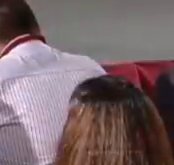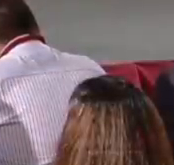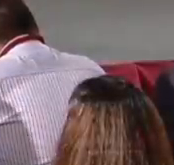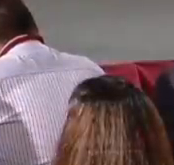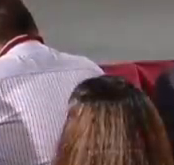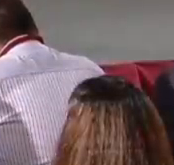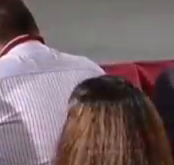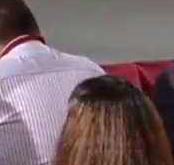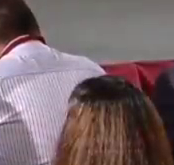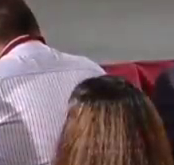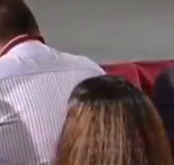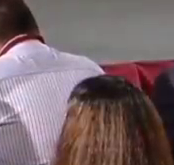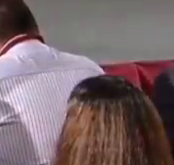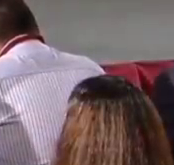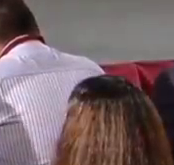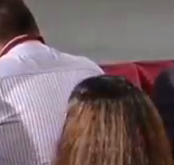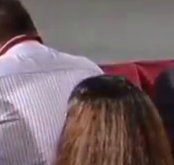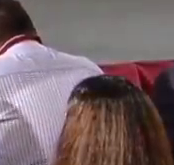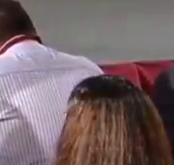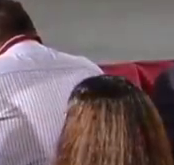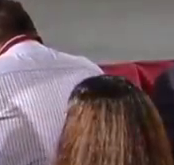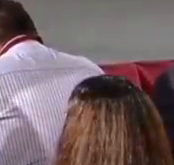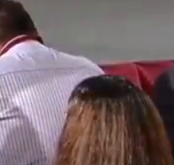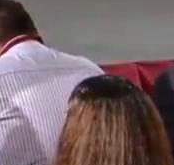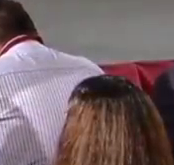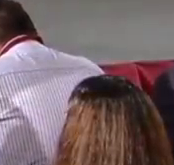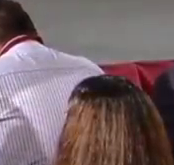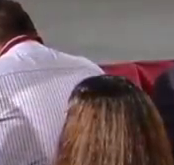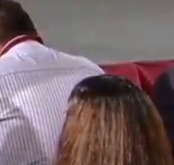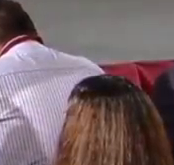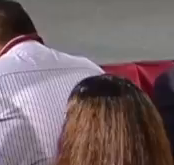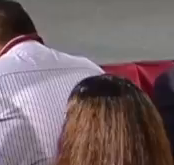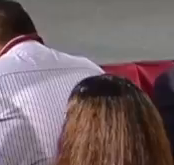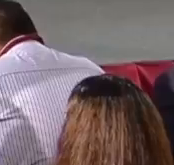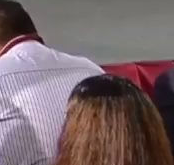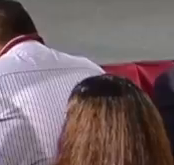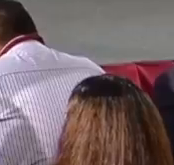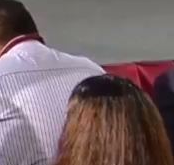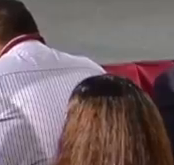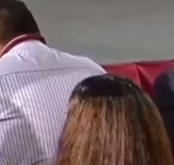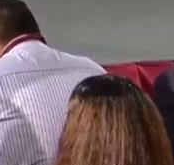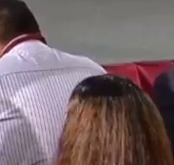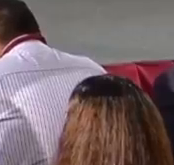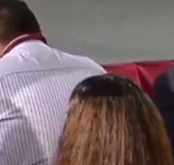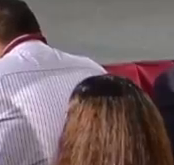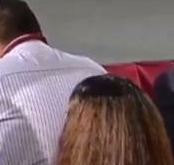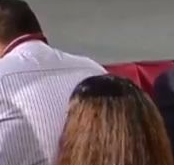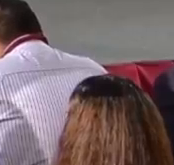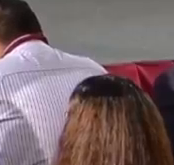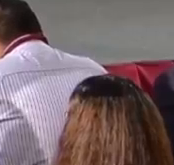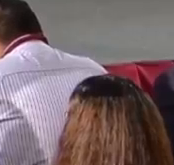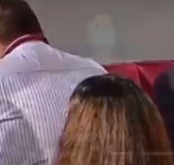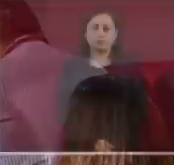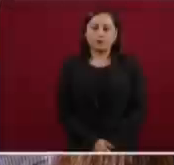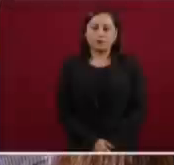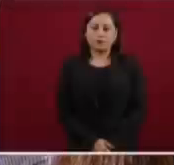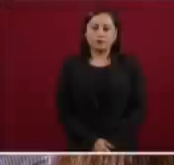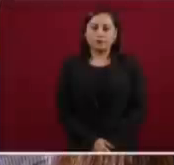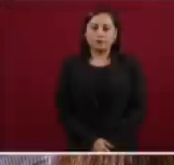ni siquiera es comparable con el saqueo que hubo en los tres siglos de dominación